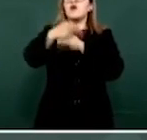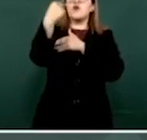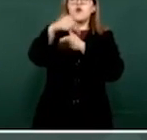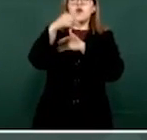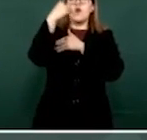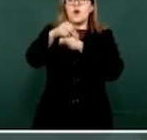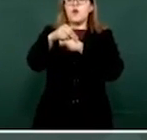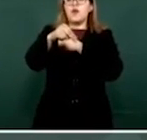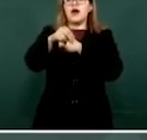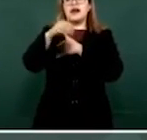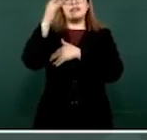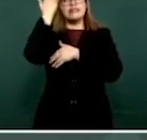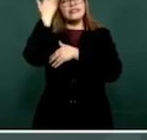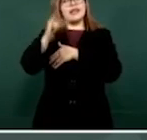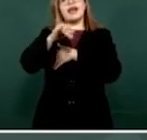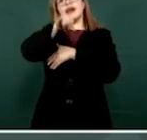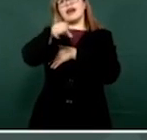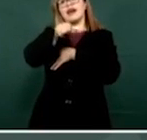San Javier,